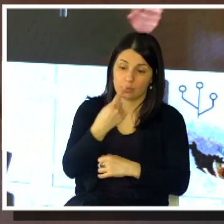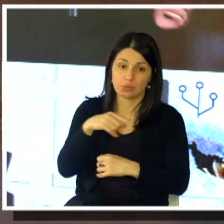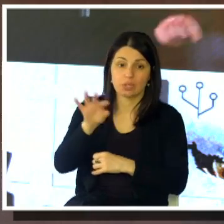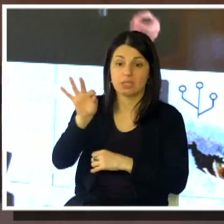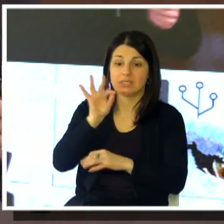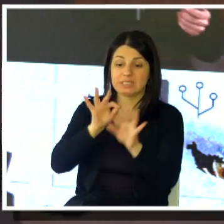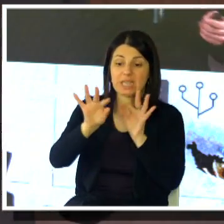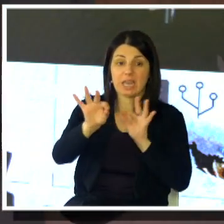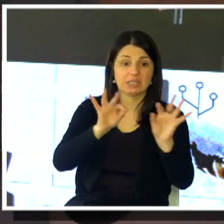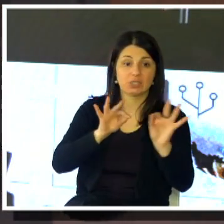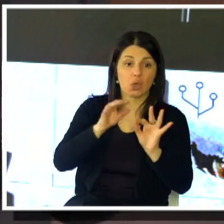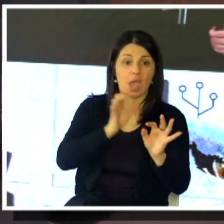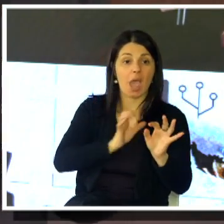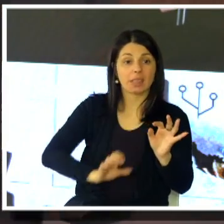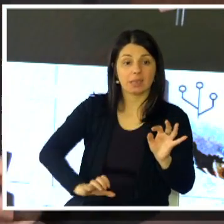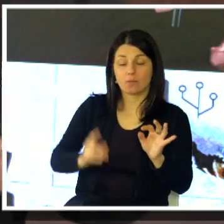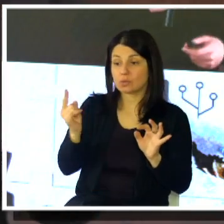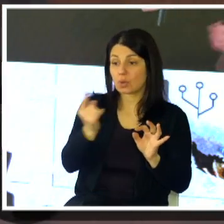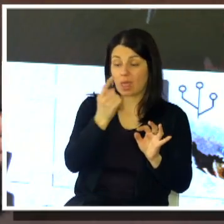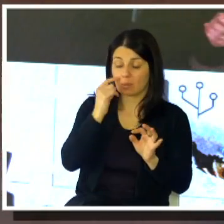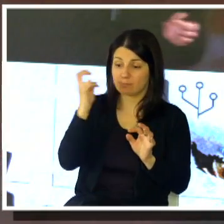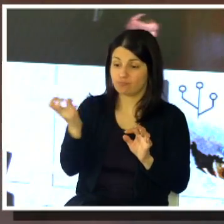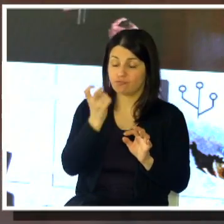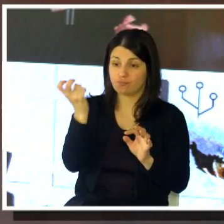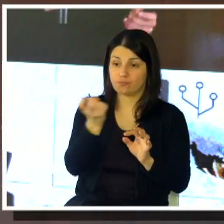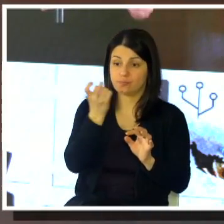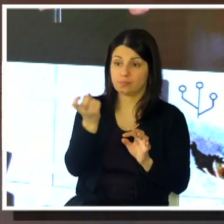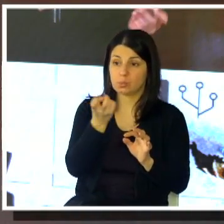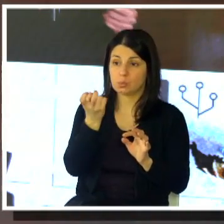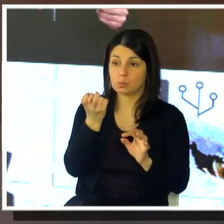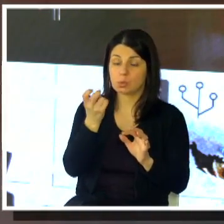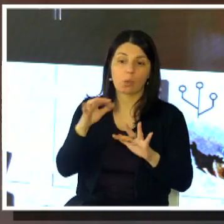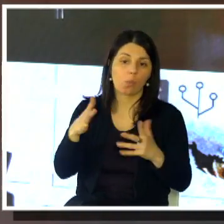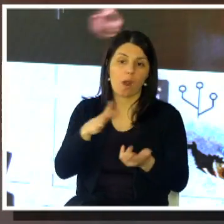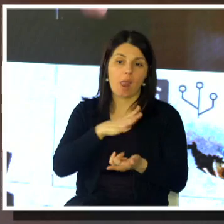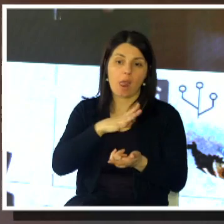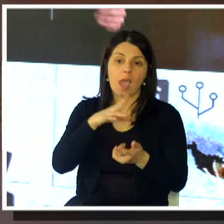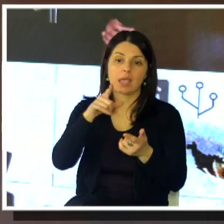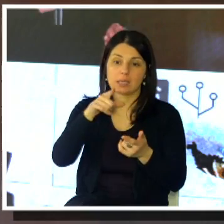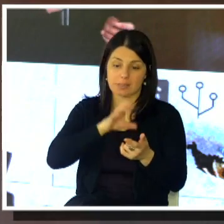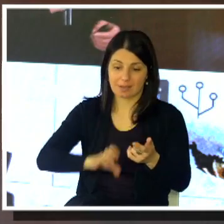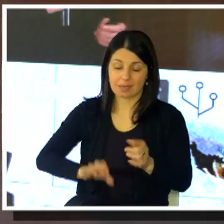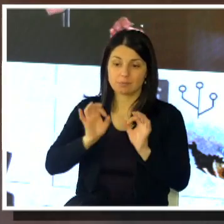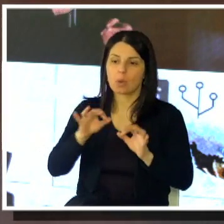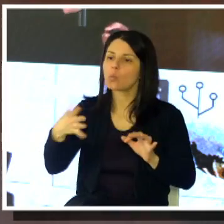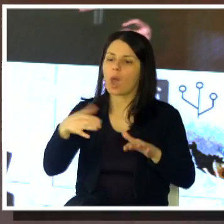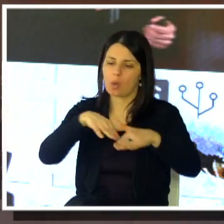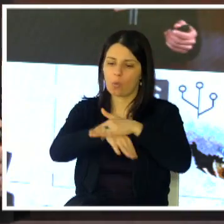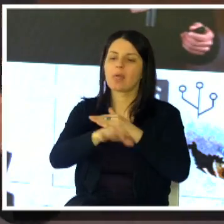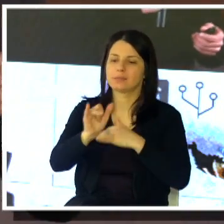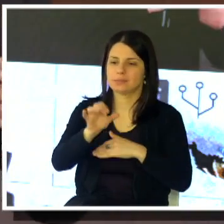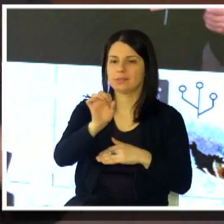seleccionar todos los atributos, empieza a buscar de los que hay de esos atributos, cuáles están guardados en el